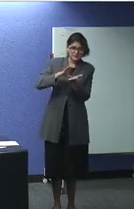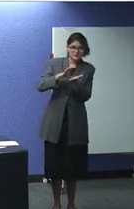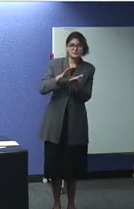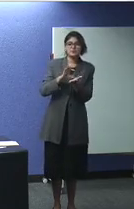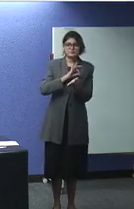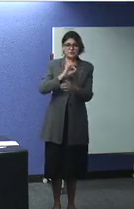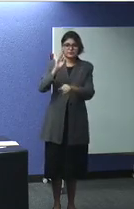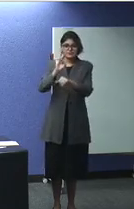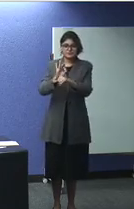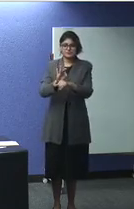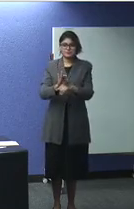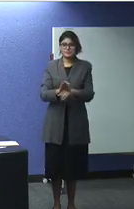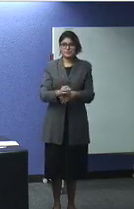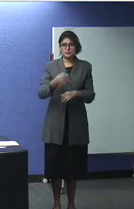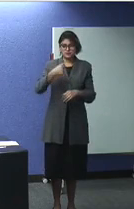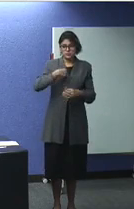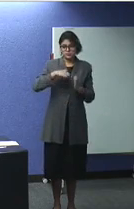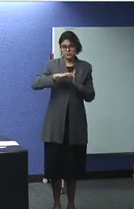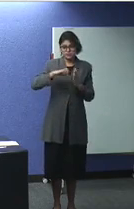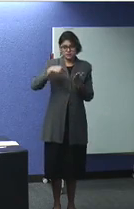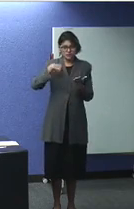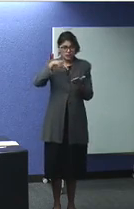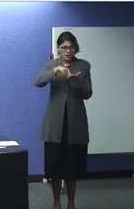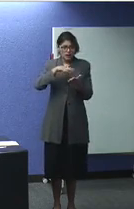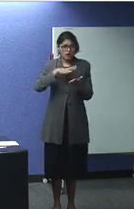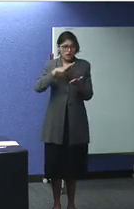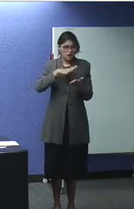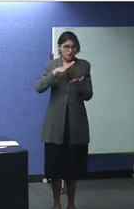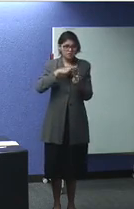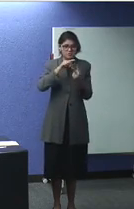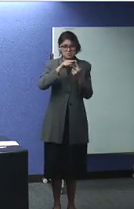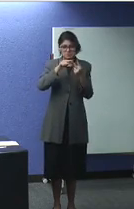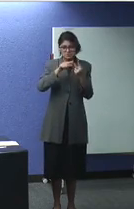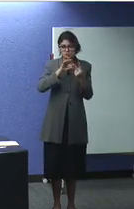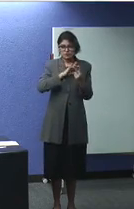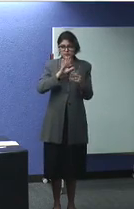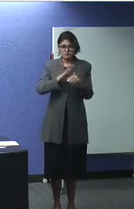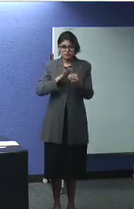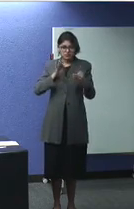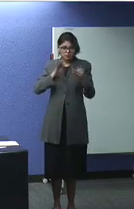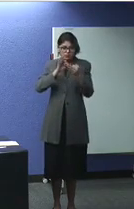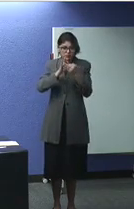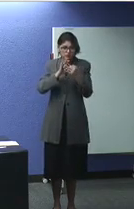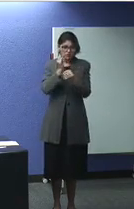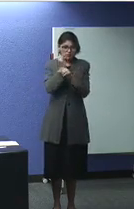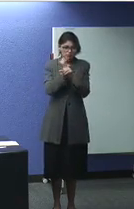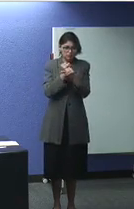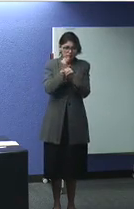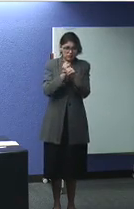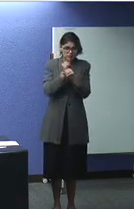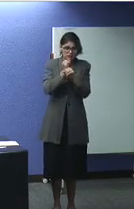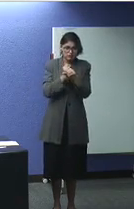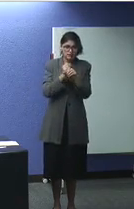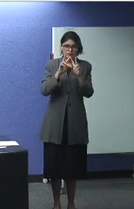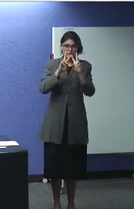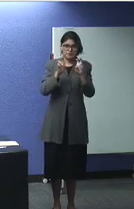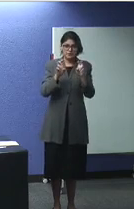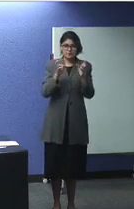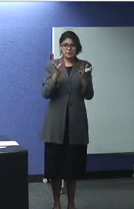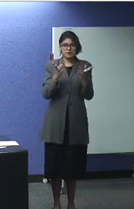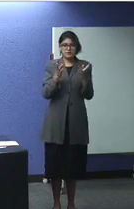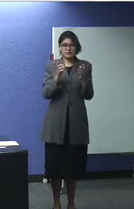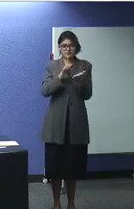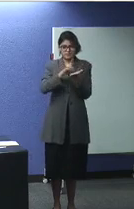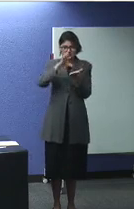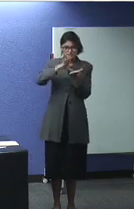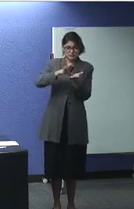aproximación existen, digamos, como estas dos posibilidades de aproximarnos a investigar o al estudio de las discapacidades, y con eso no